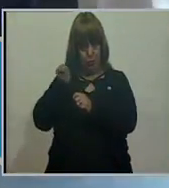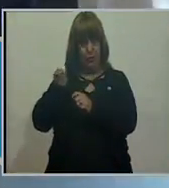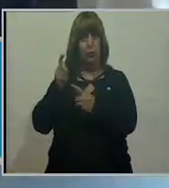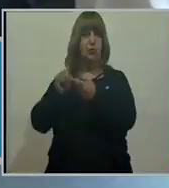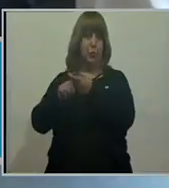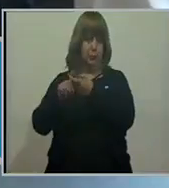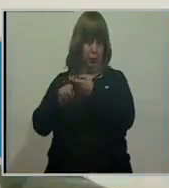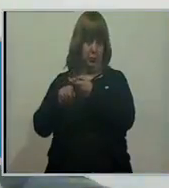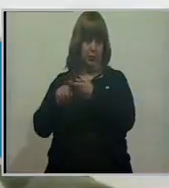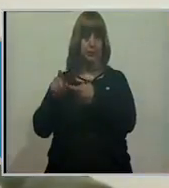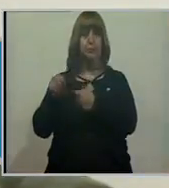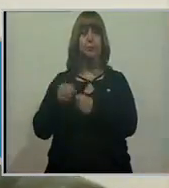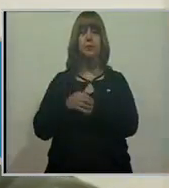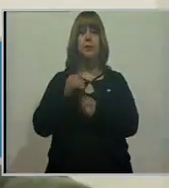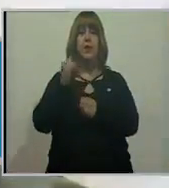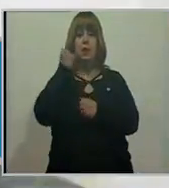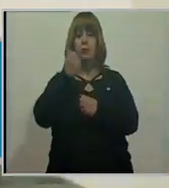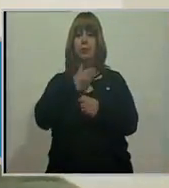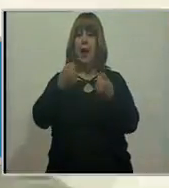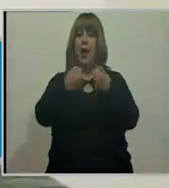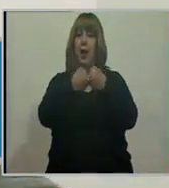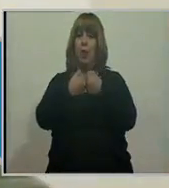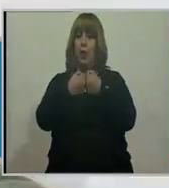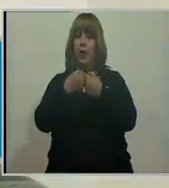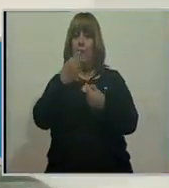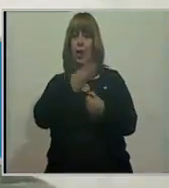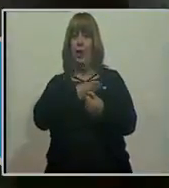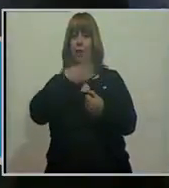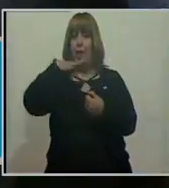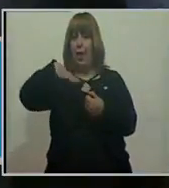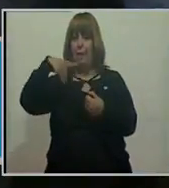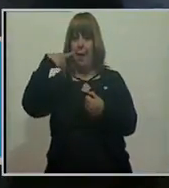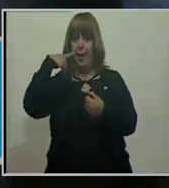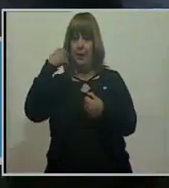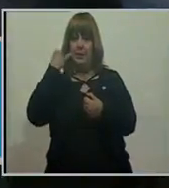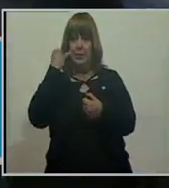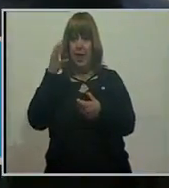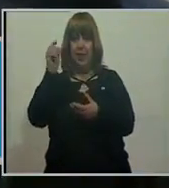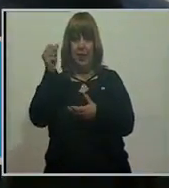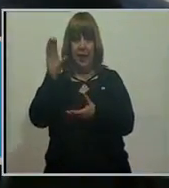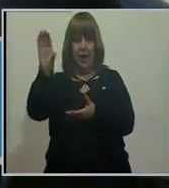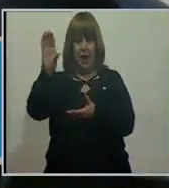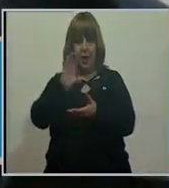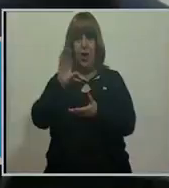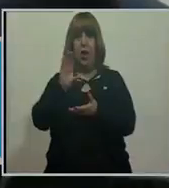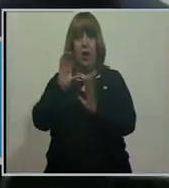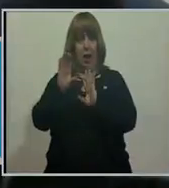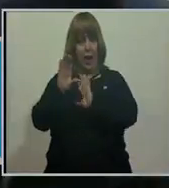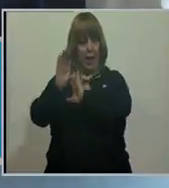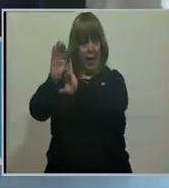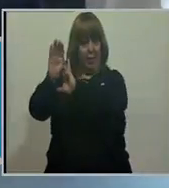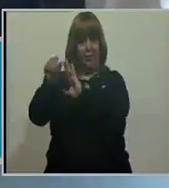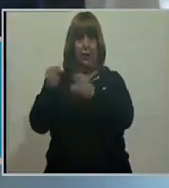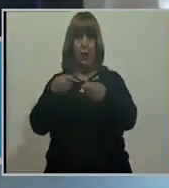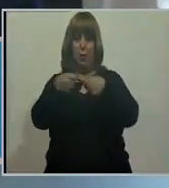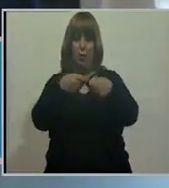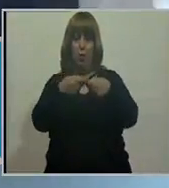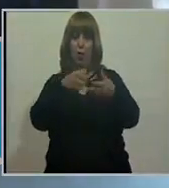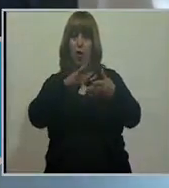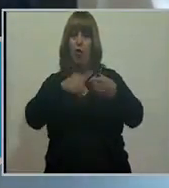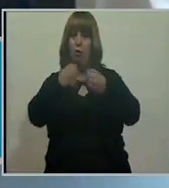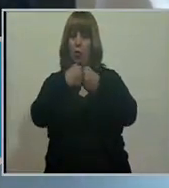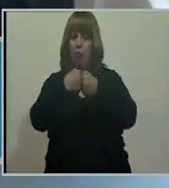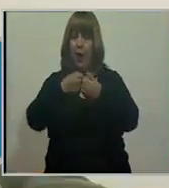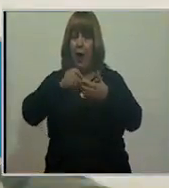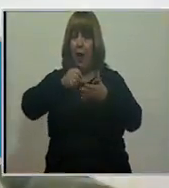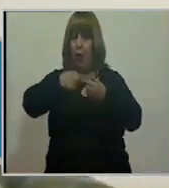Macri ya tiene en su poder la información reservada que establece las bases de un acuerdo con el Fondo Monetario Internacional. Si bien aún no se definió el monto del crédito, se espera